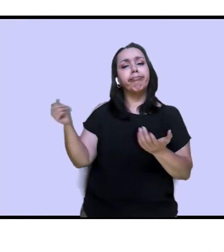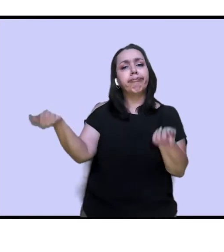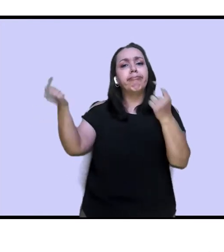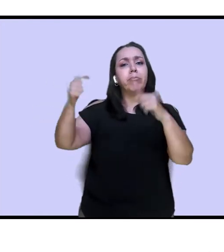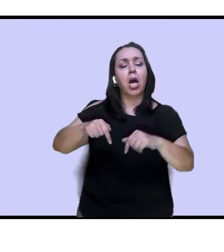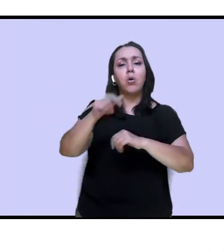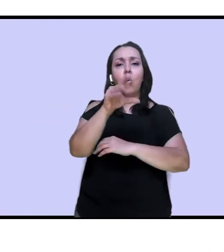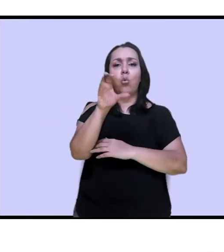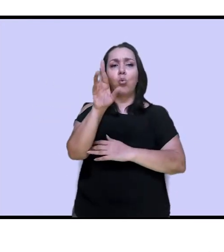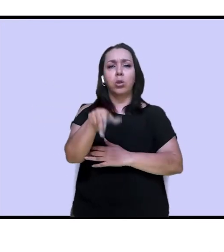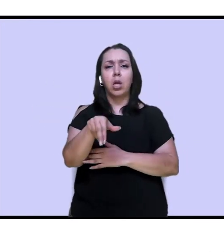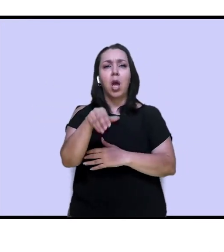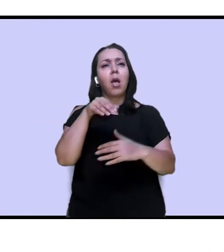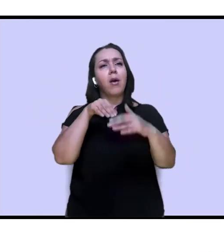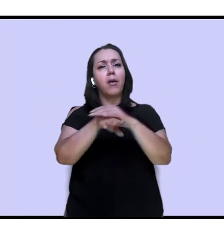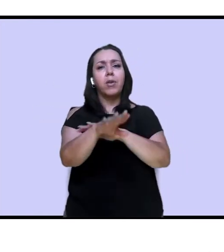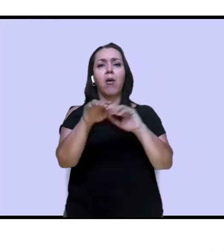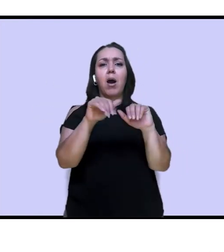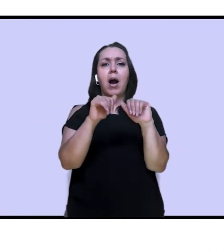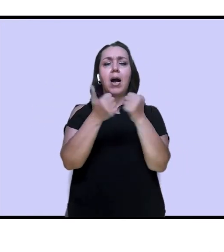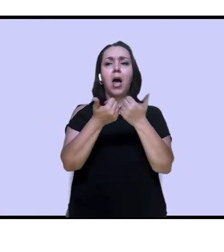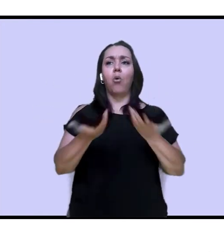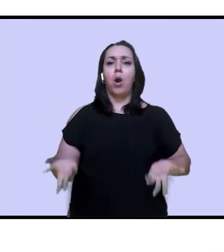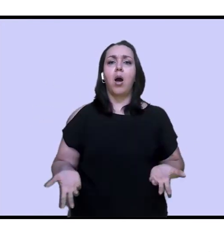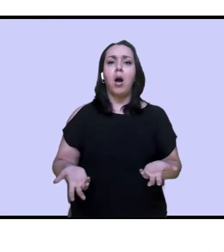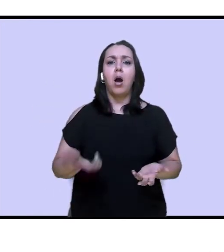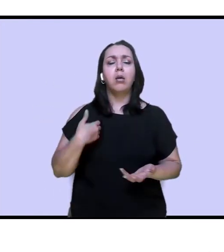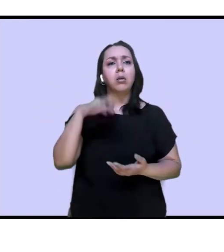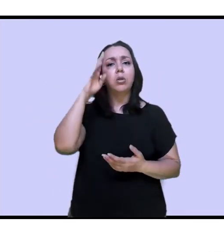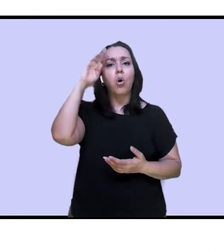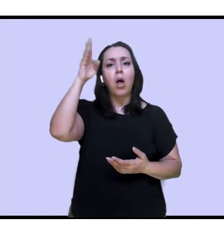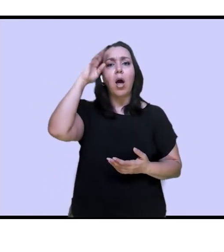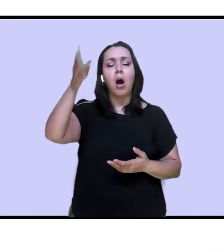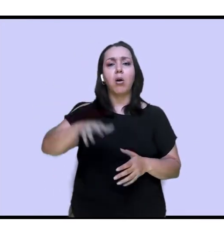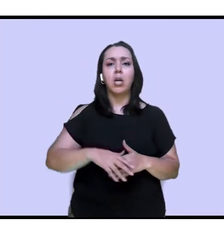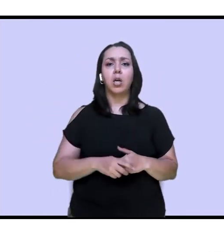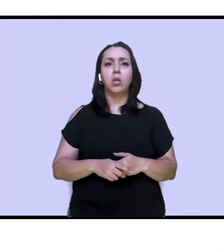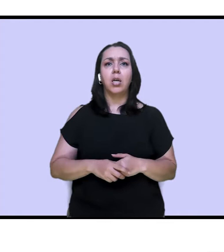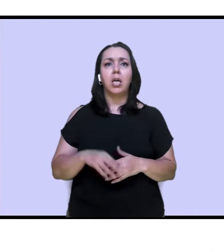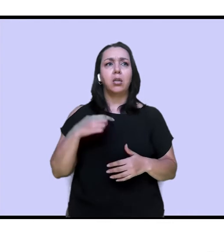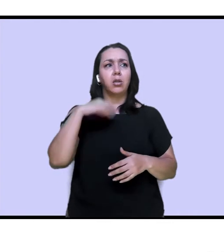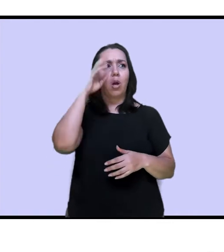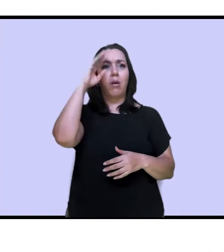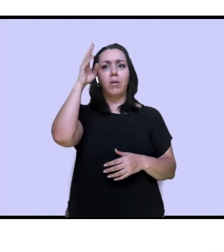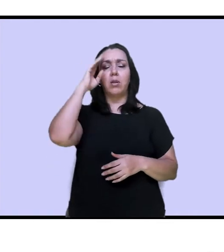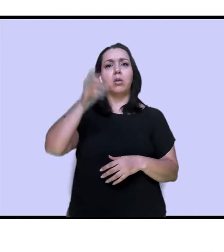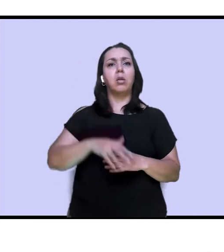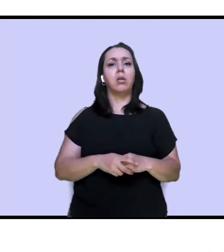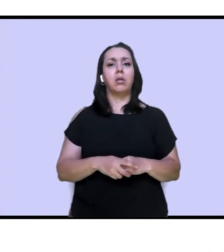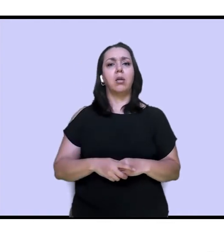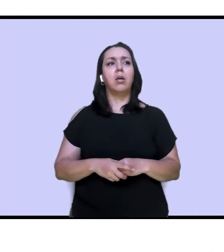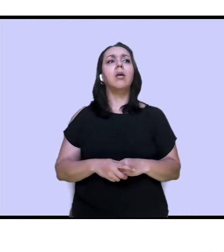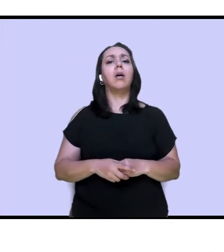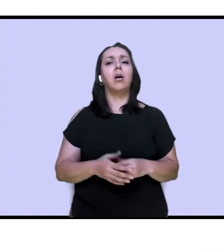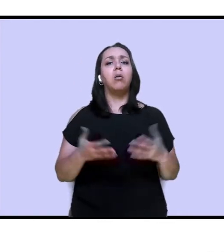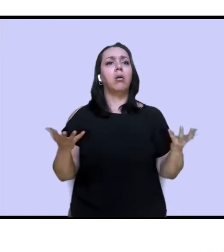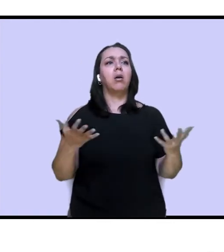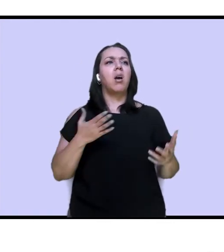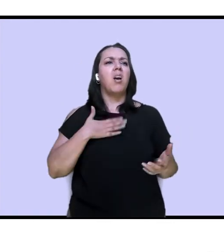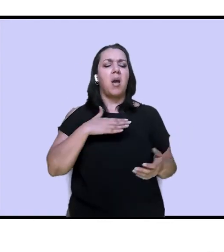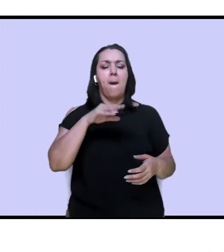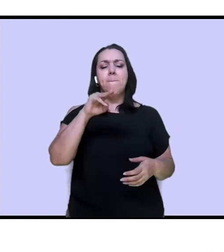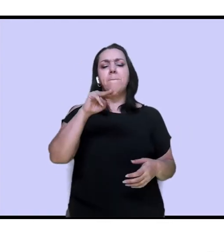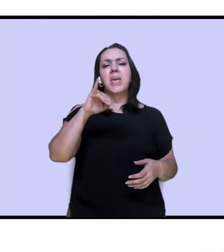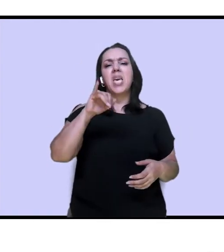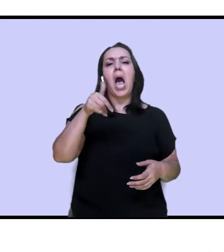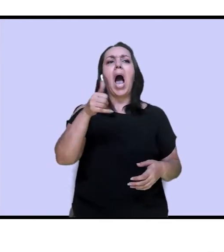transición, entraba al aula y saludaba los compañeros y las compañeras lo saludaban diciéndoles